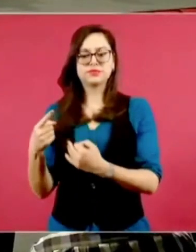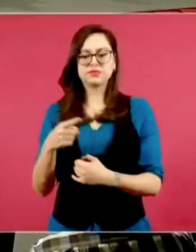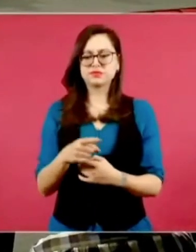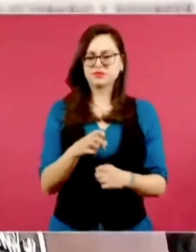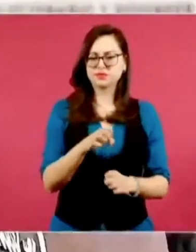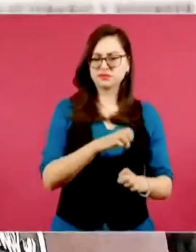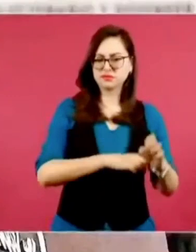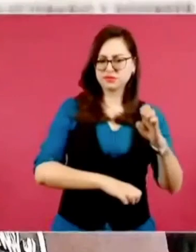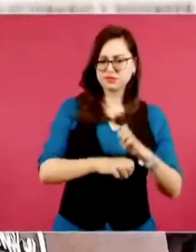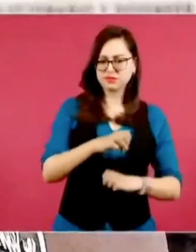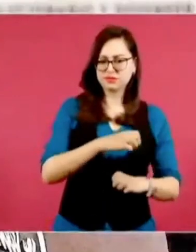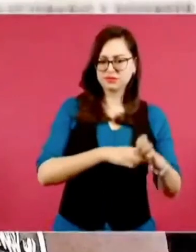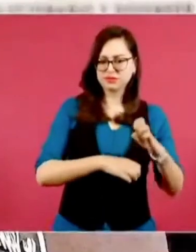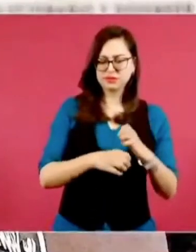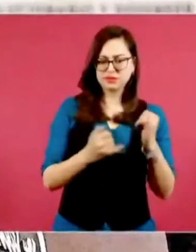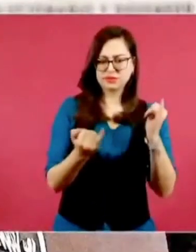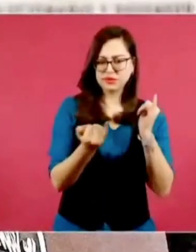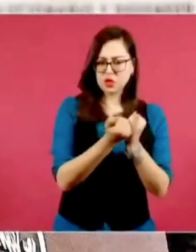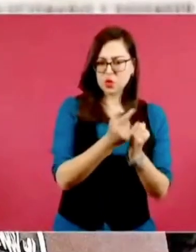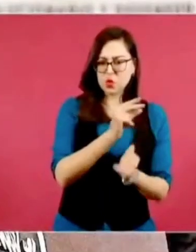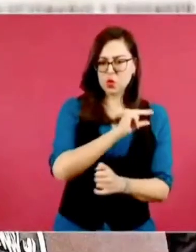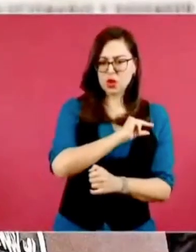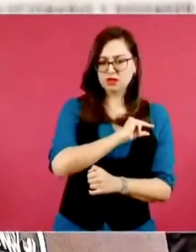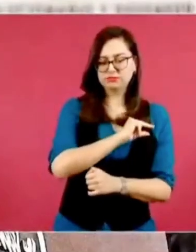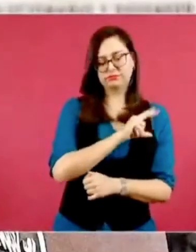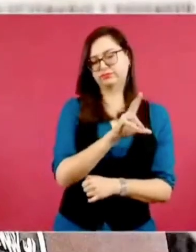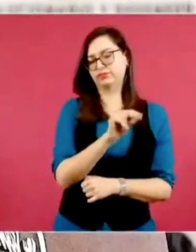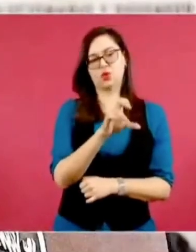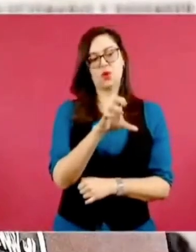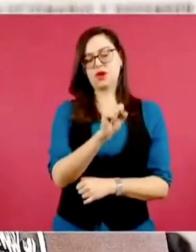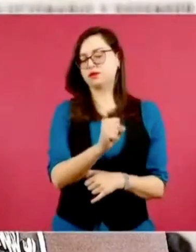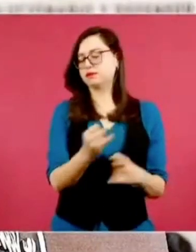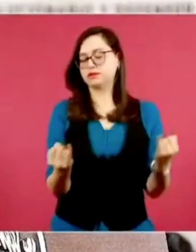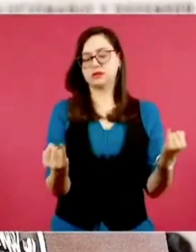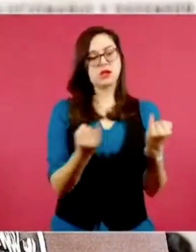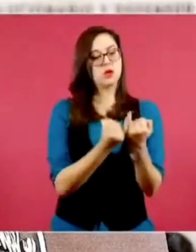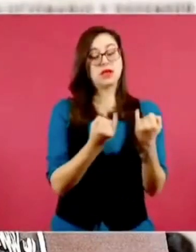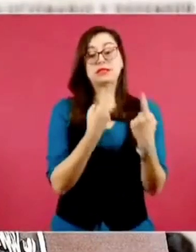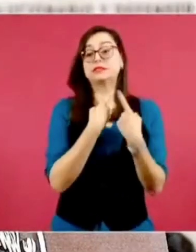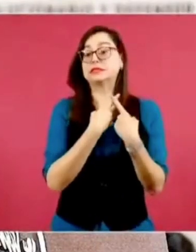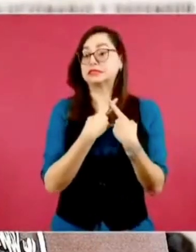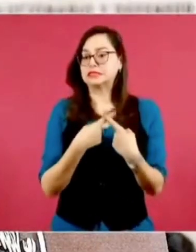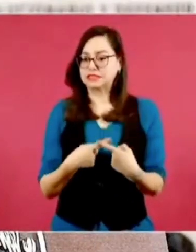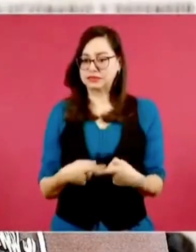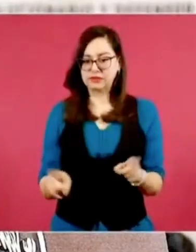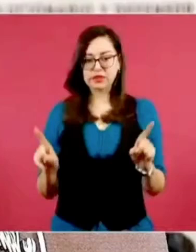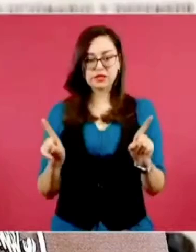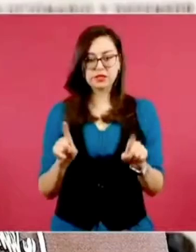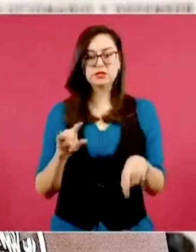empresa que no se diferencia de una privada y, por tanto,